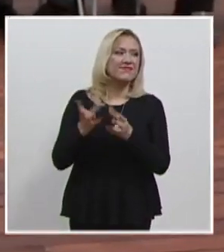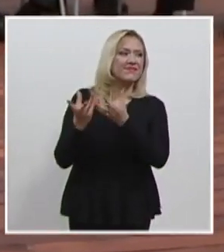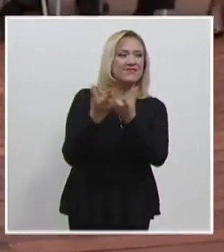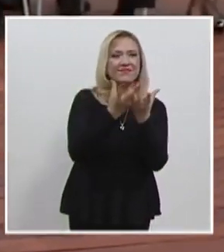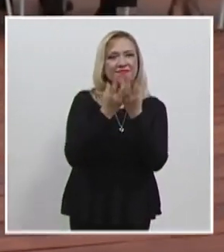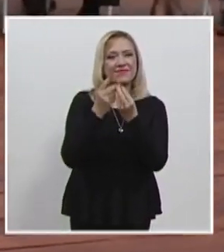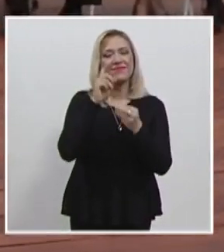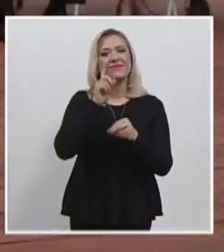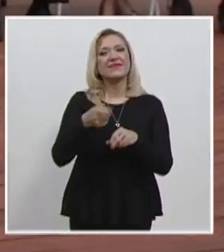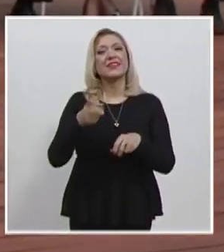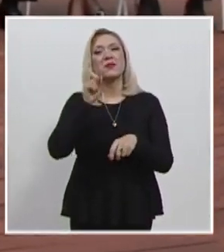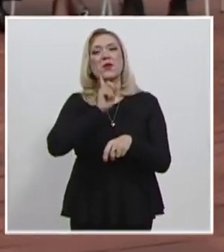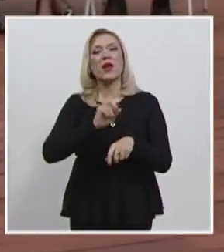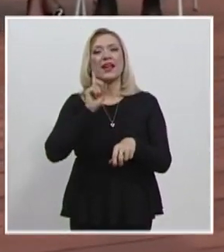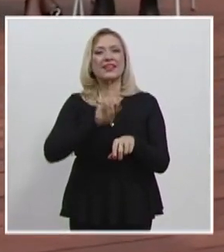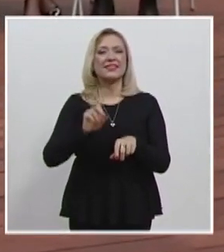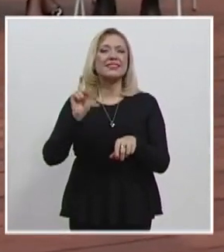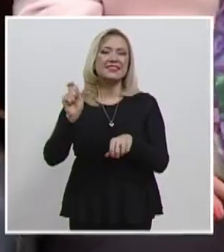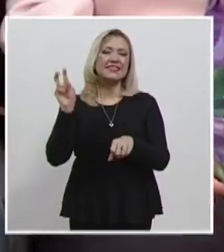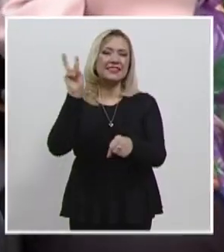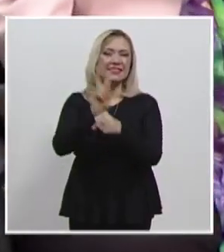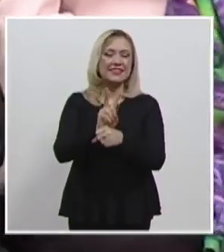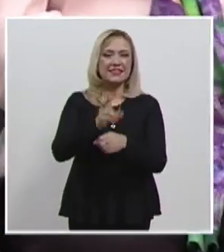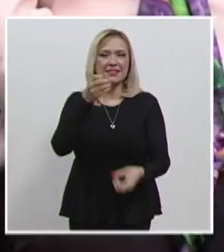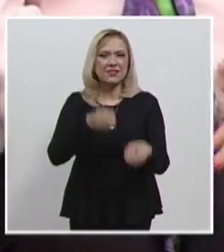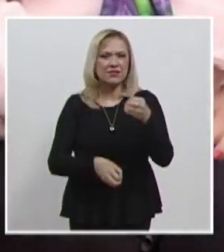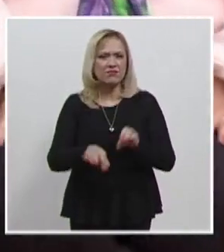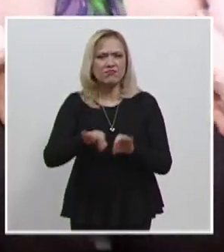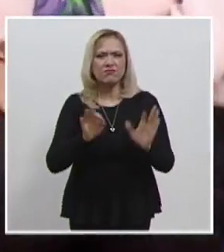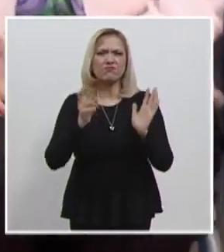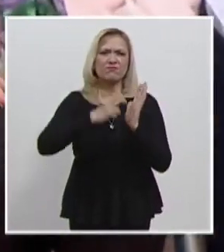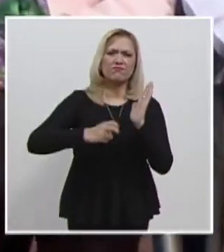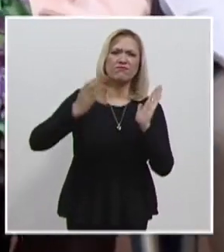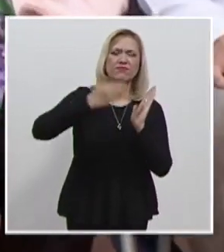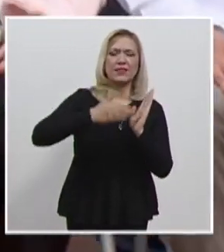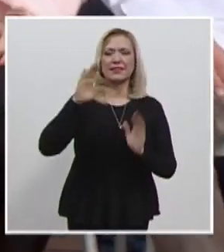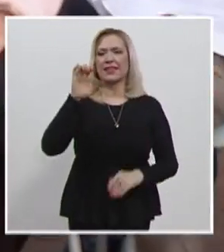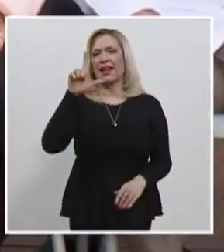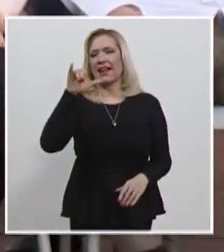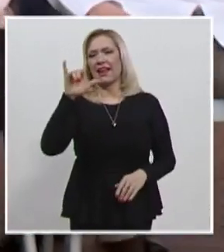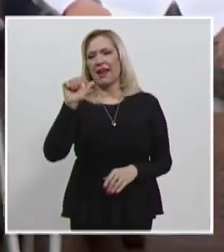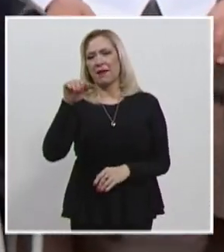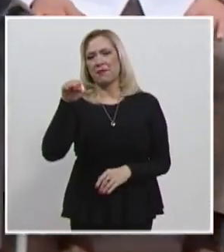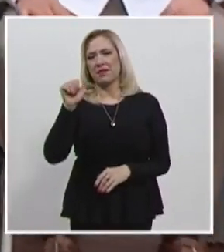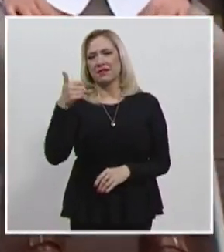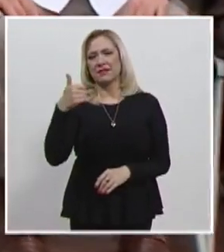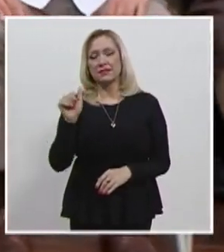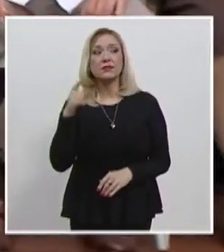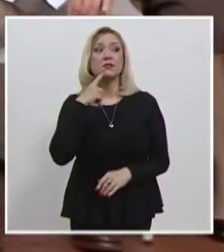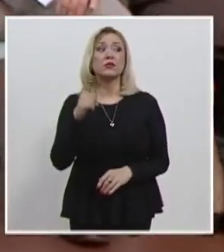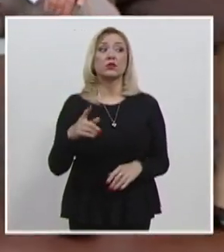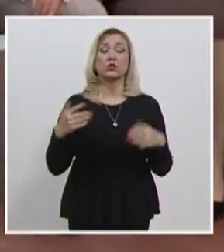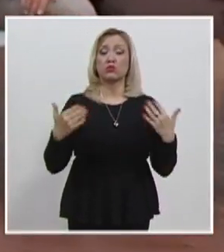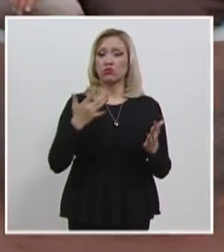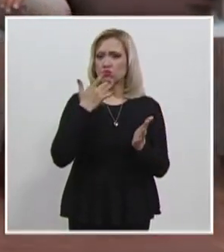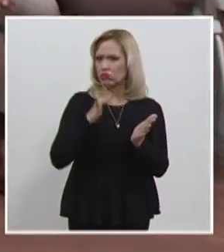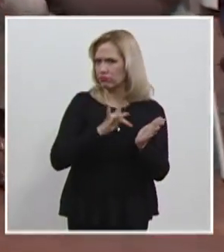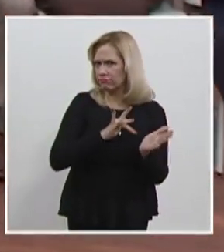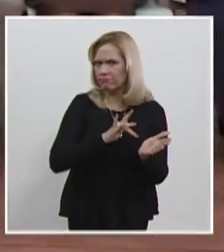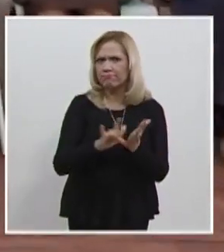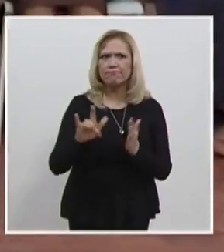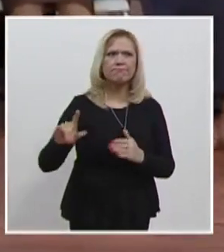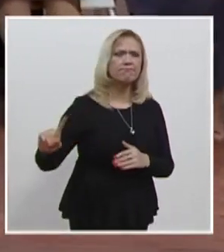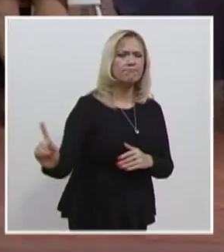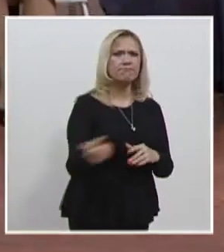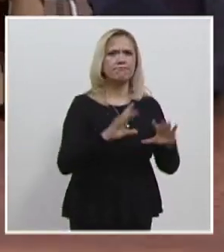consejera Celia Maya escuchó los planteamientos de juzgadores quienes le manifestaron su respaldo Y ante quienes aseguró que es una